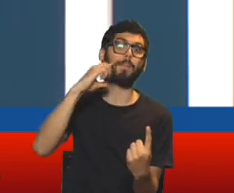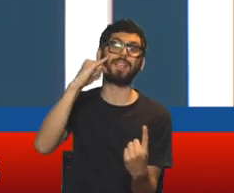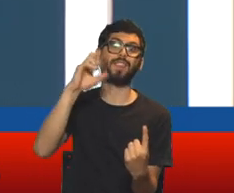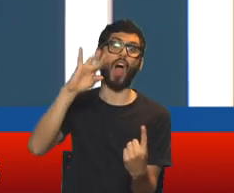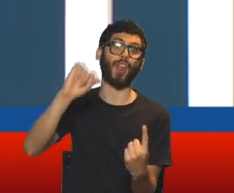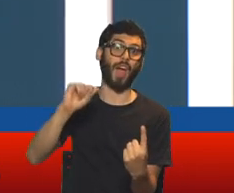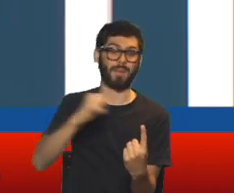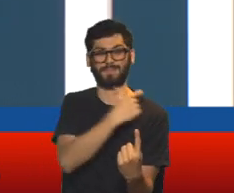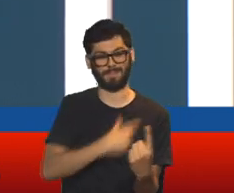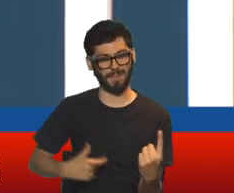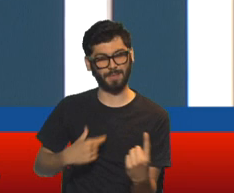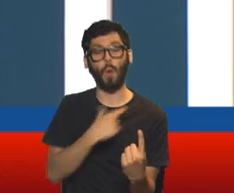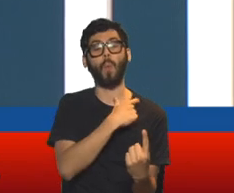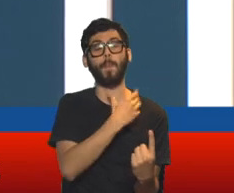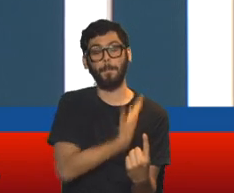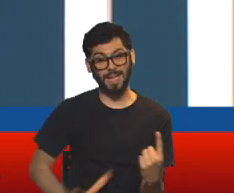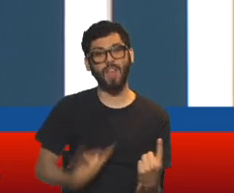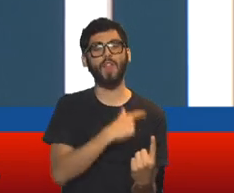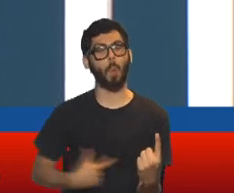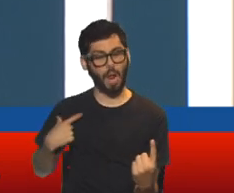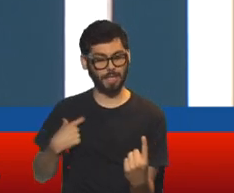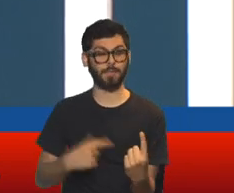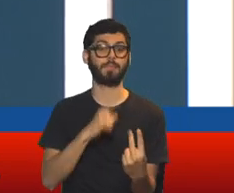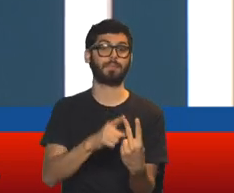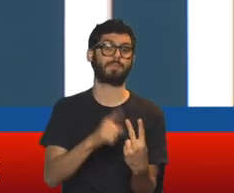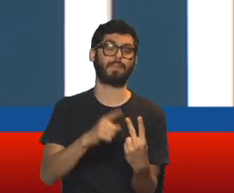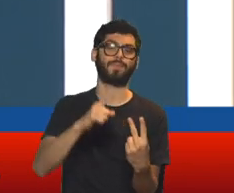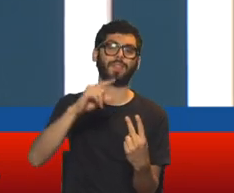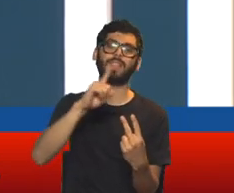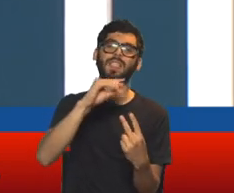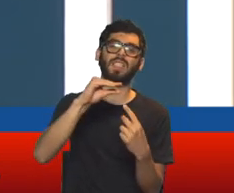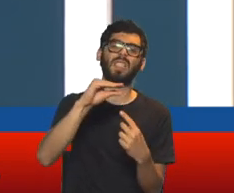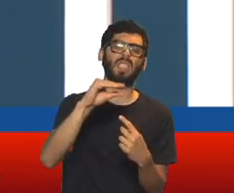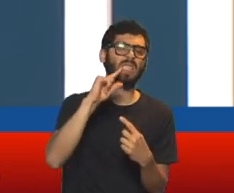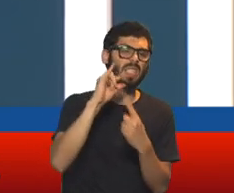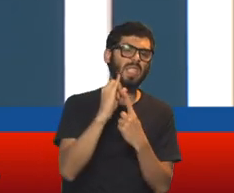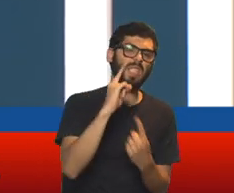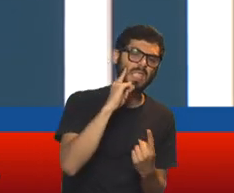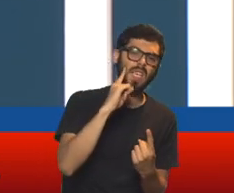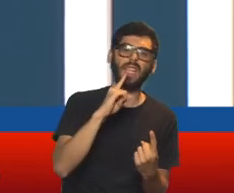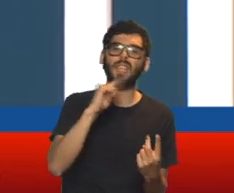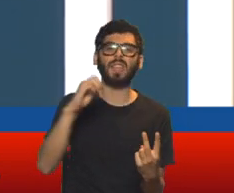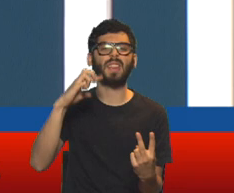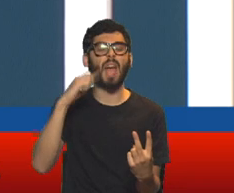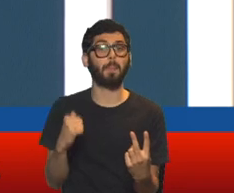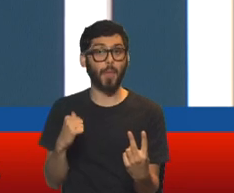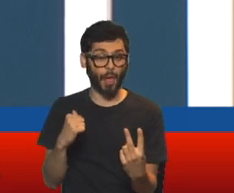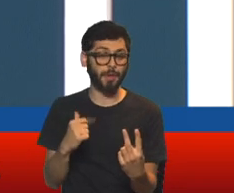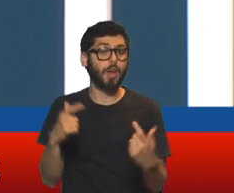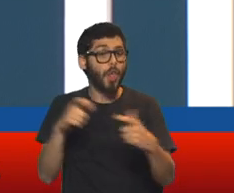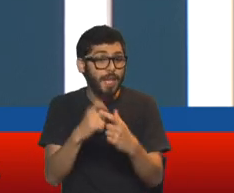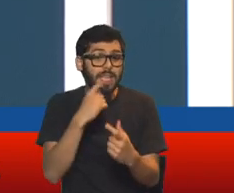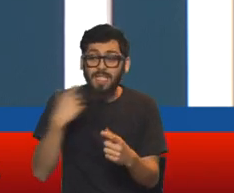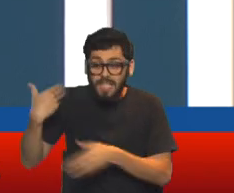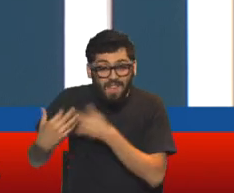dijeron, nosotros, si esto sale bien, en 15 días, en 20 días, en un mes, vamos a subir el aforo. Va a volver a subir. Le